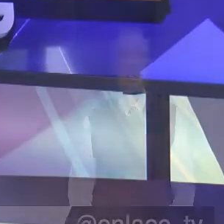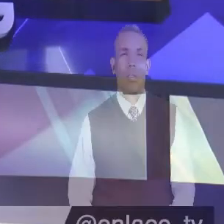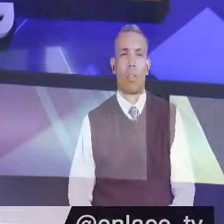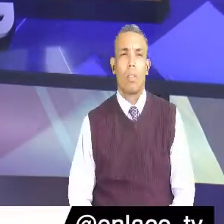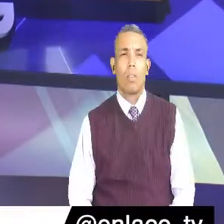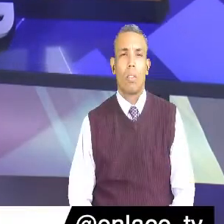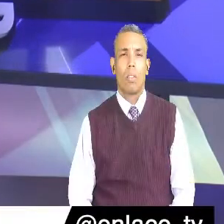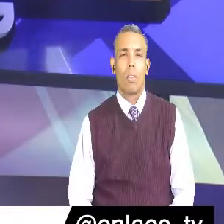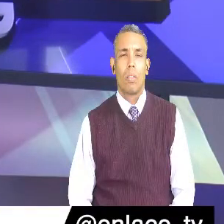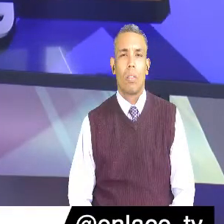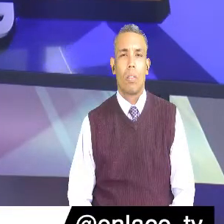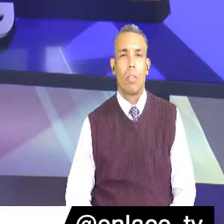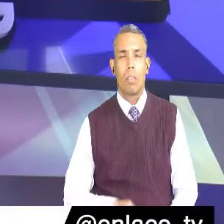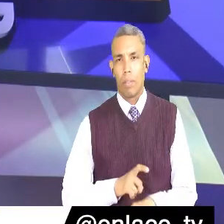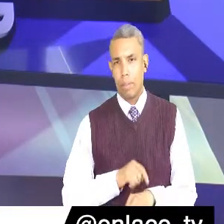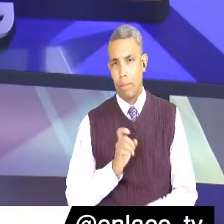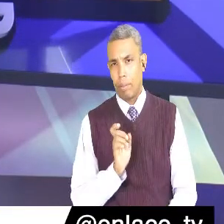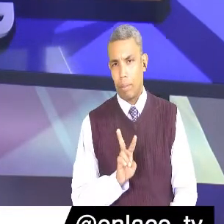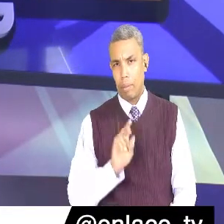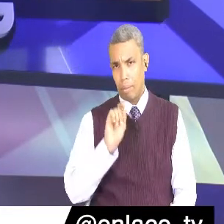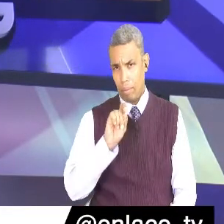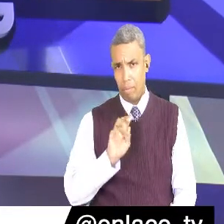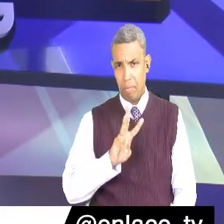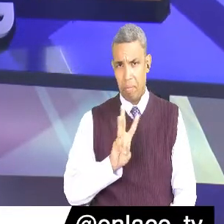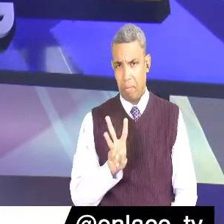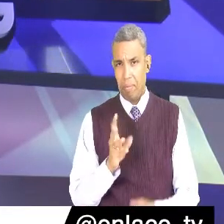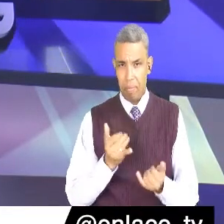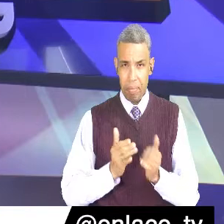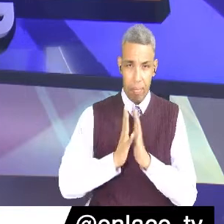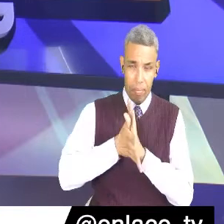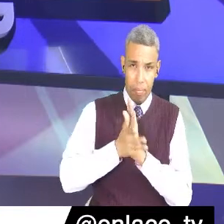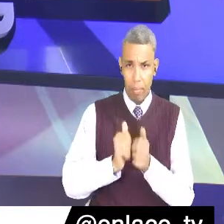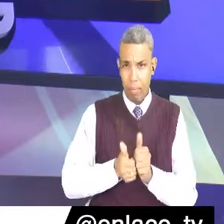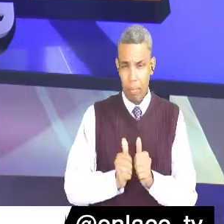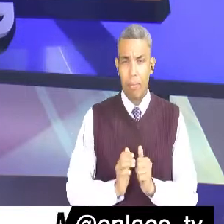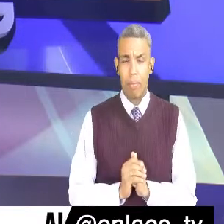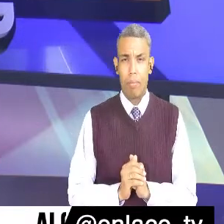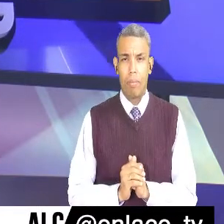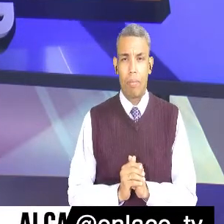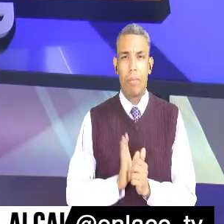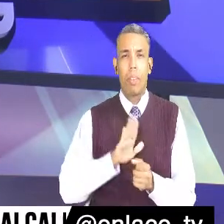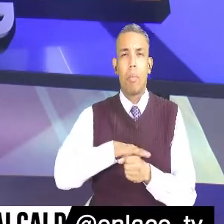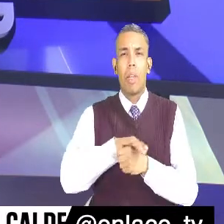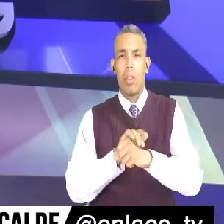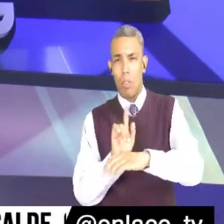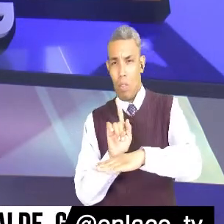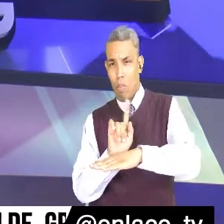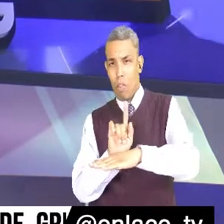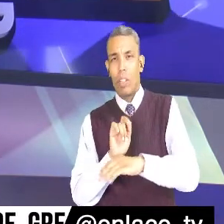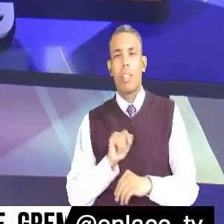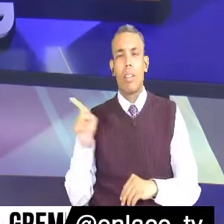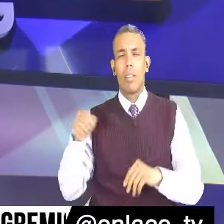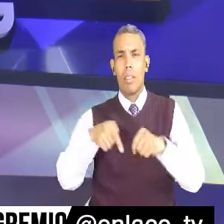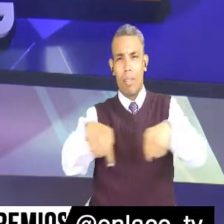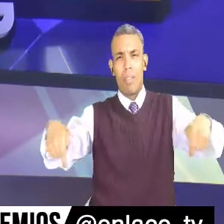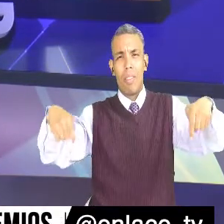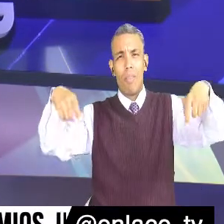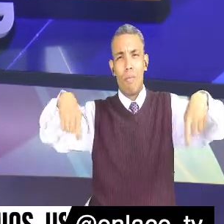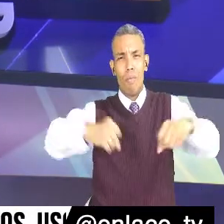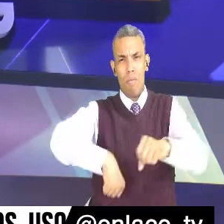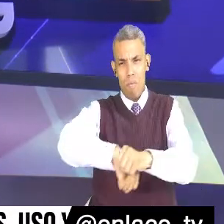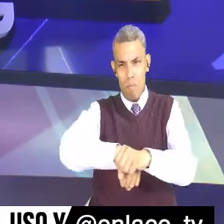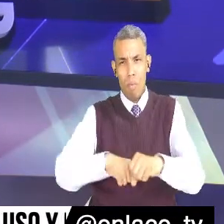12 del mediodía, 33 minutos y continuamos con información deportiva. En la cancha de fútbol del barrio La Floresta se cumple con destacado nivel